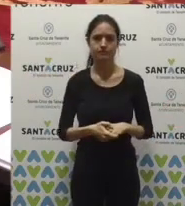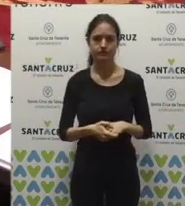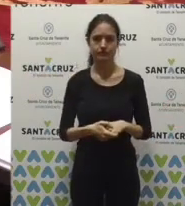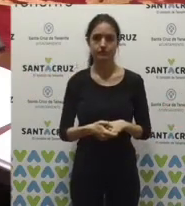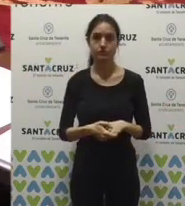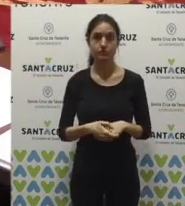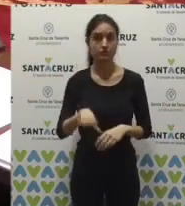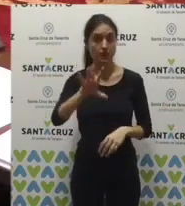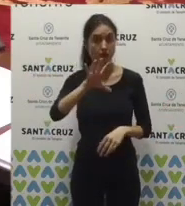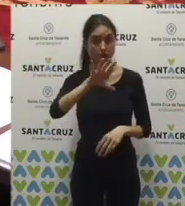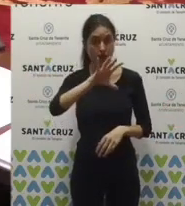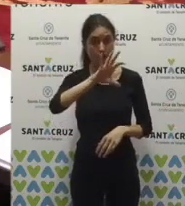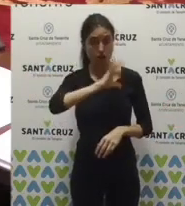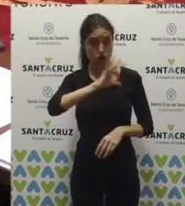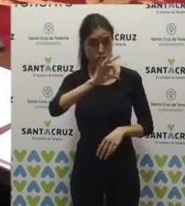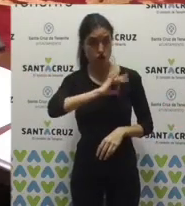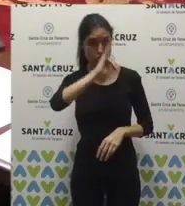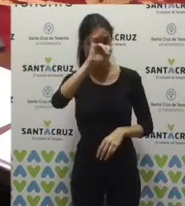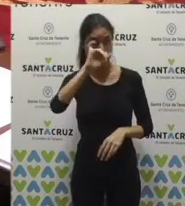doña liza